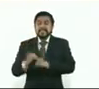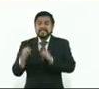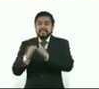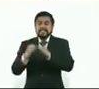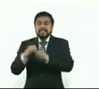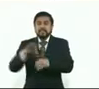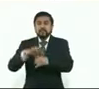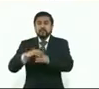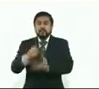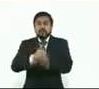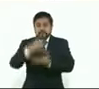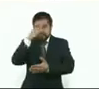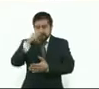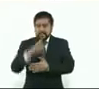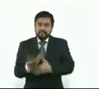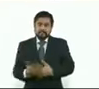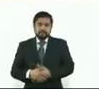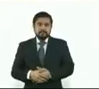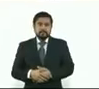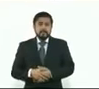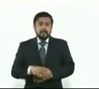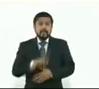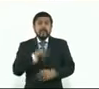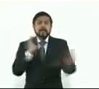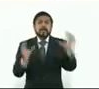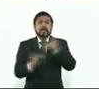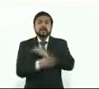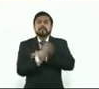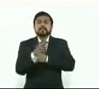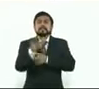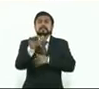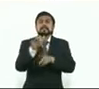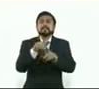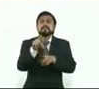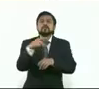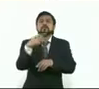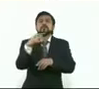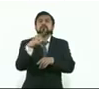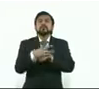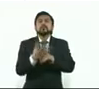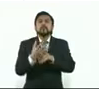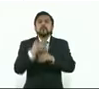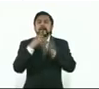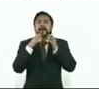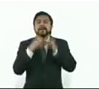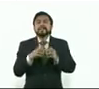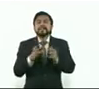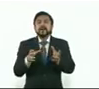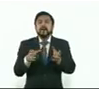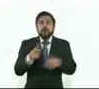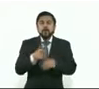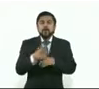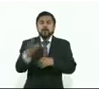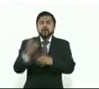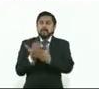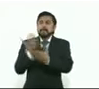último, en la víspera de Navidad, ¿qué le va a pedir Claudia Sheinbaum a Santa Claus? Pues mucha salud y